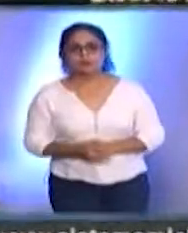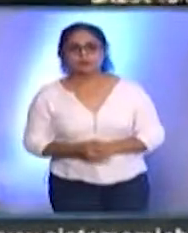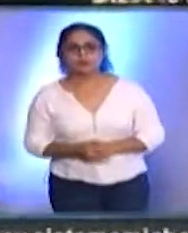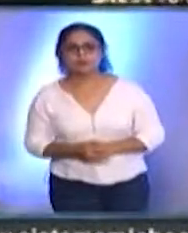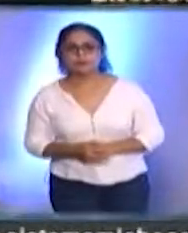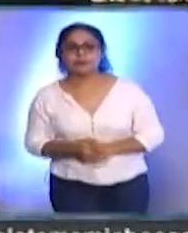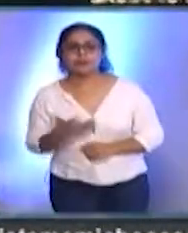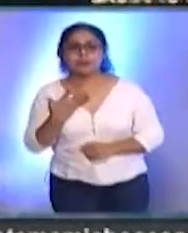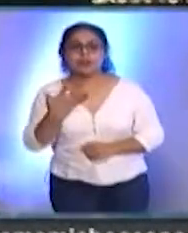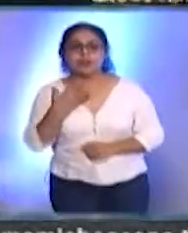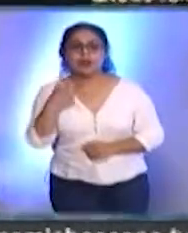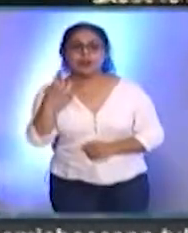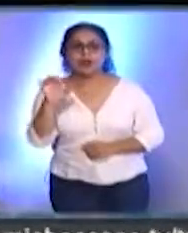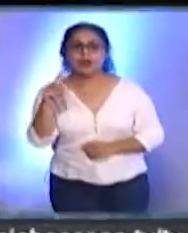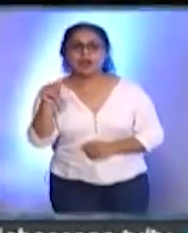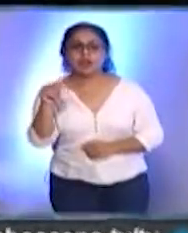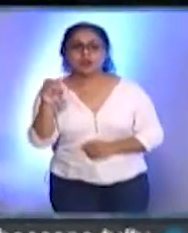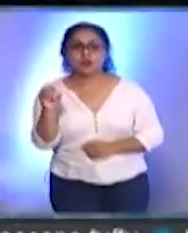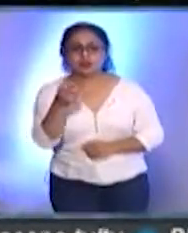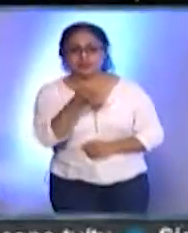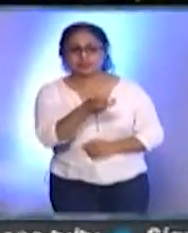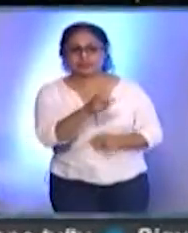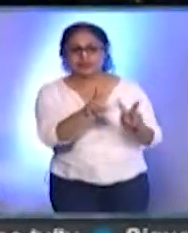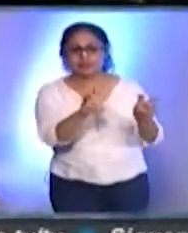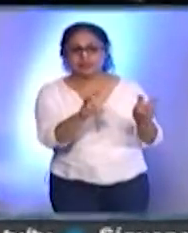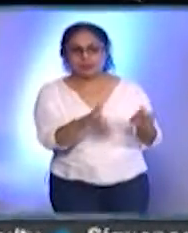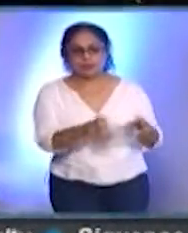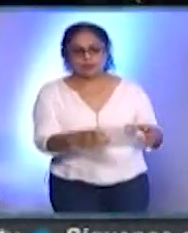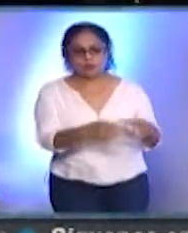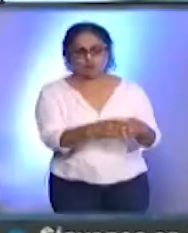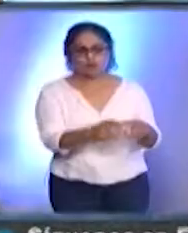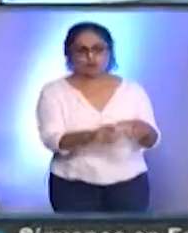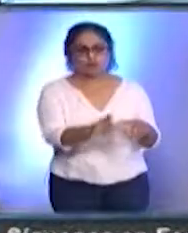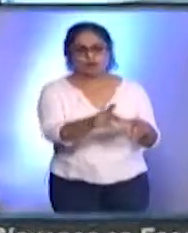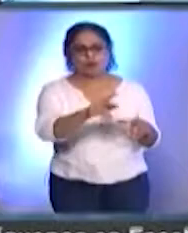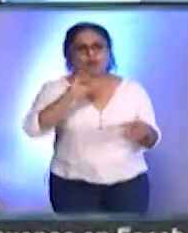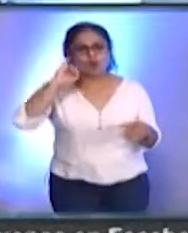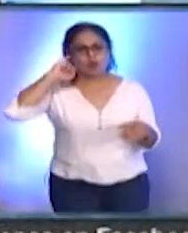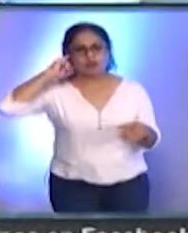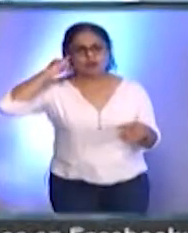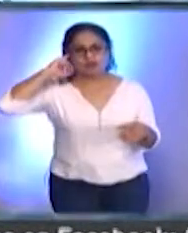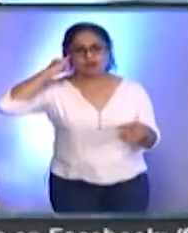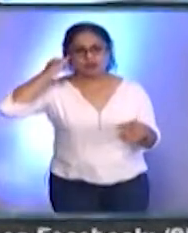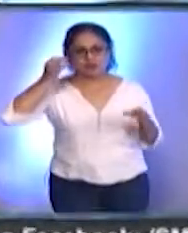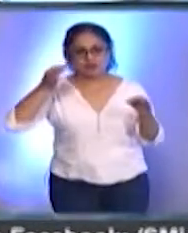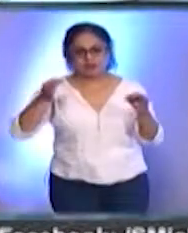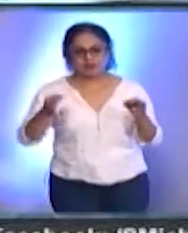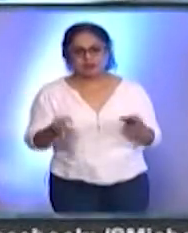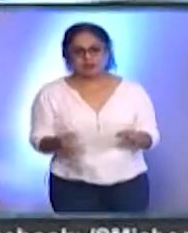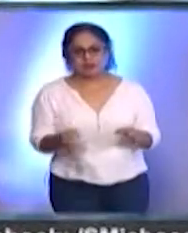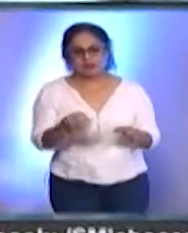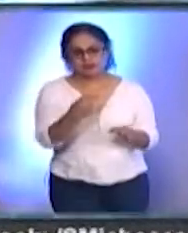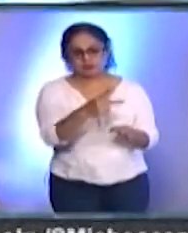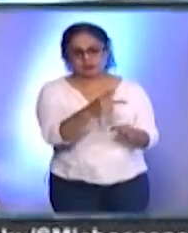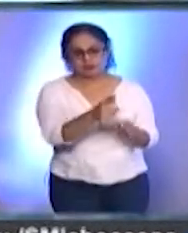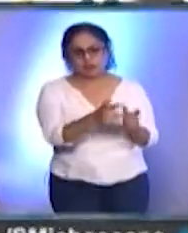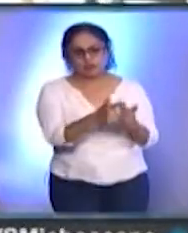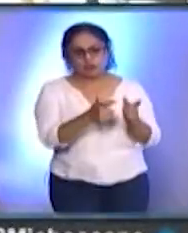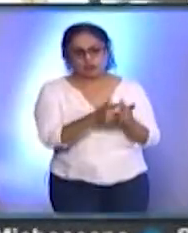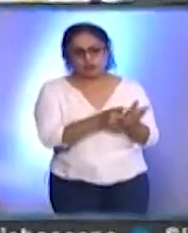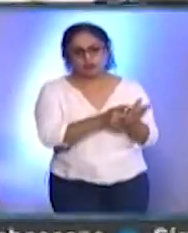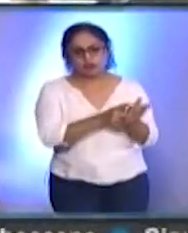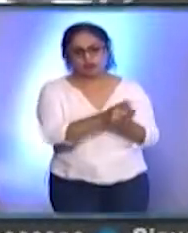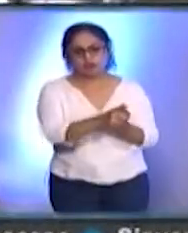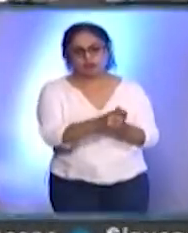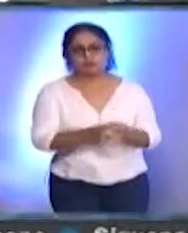Un gran reto será el tema de los pueblos originarios, así lo resalta el doctor Orlando Aragón Andrade, impulsor y difusor de los derechos de este sector en Michoacán.